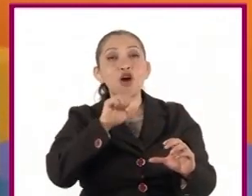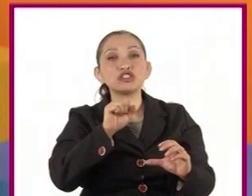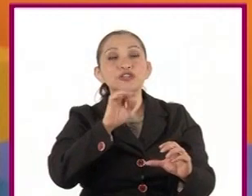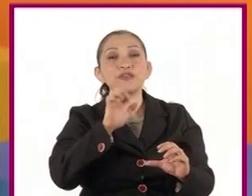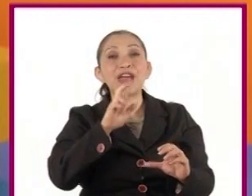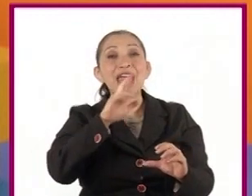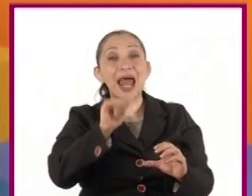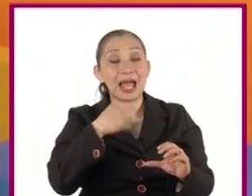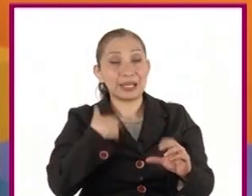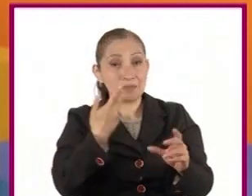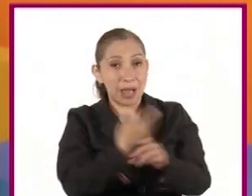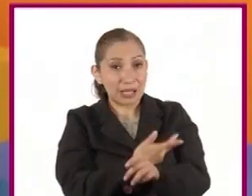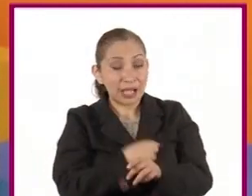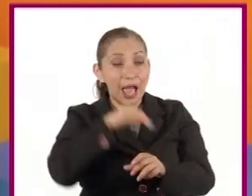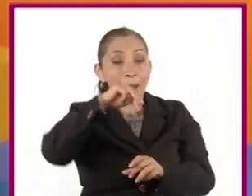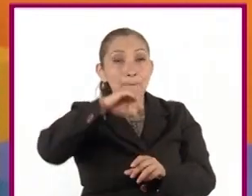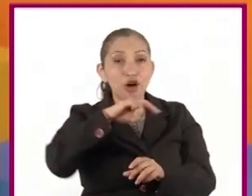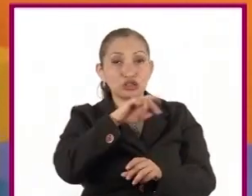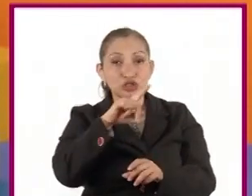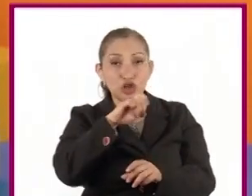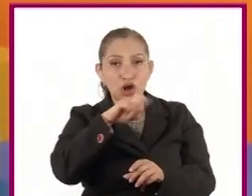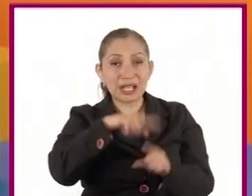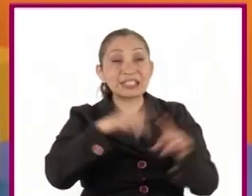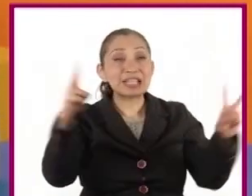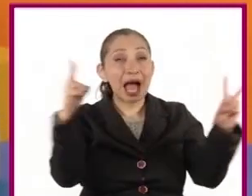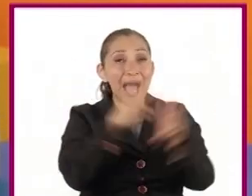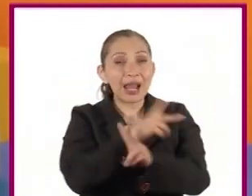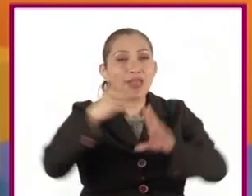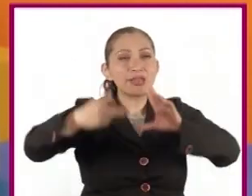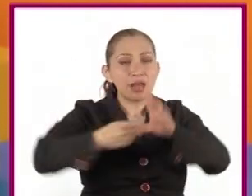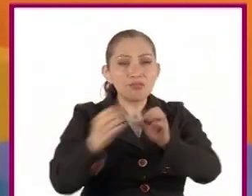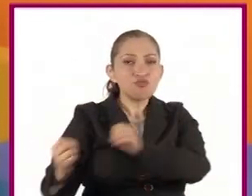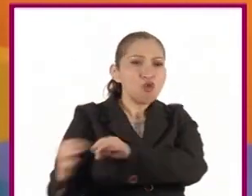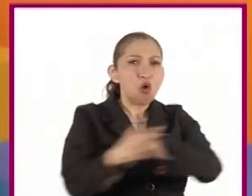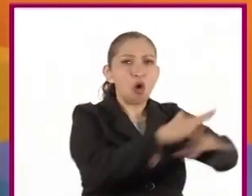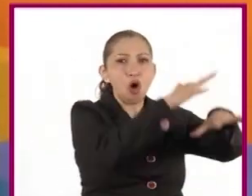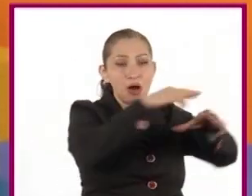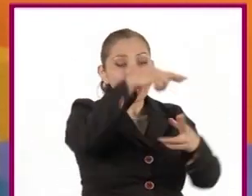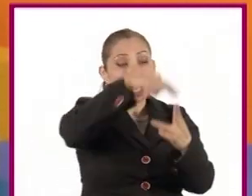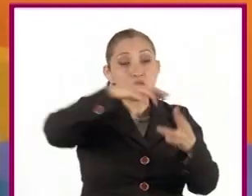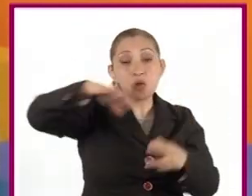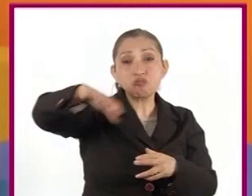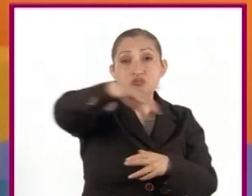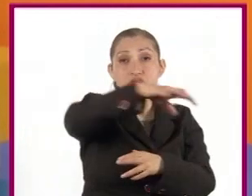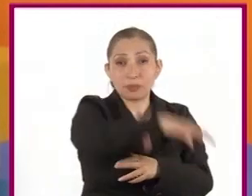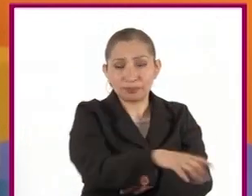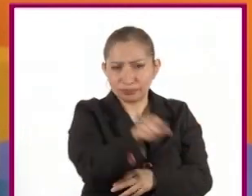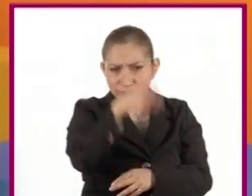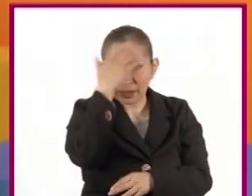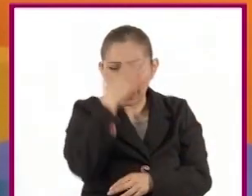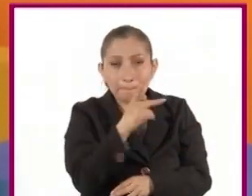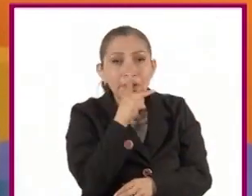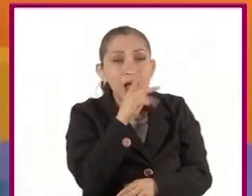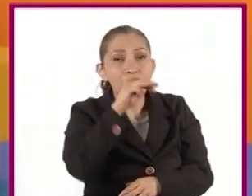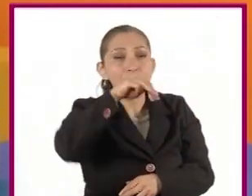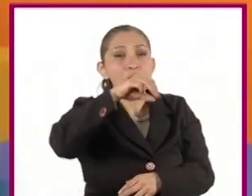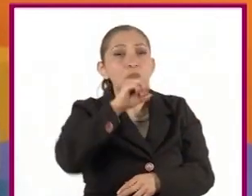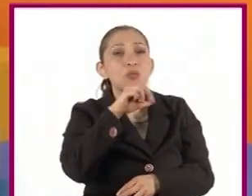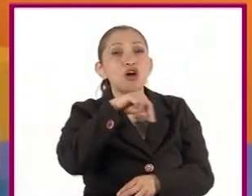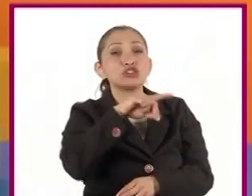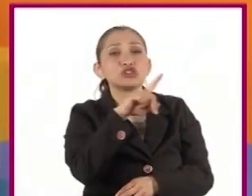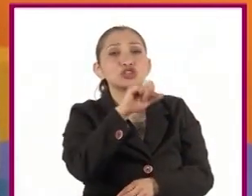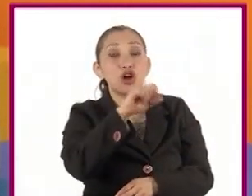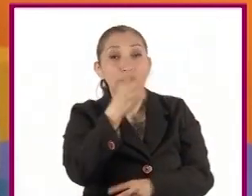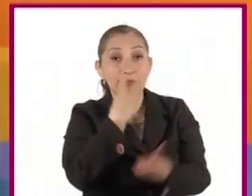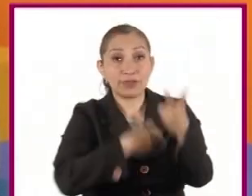propicia fenómenos como los monzones, que son vientos periódicos de carácter regional. ¿Sabían que la palabra monzón es